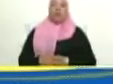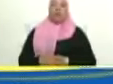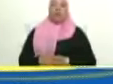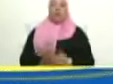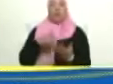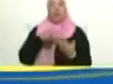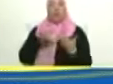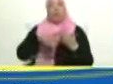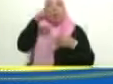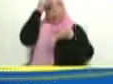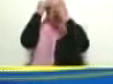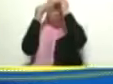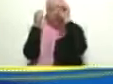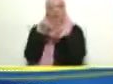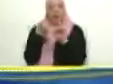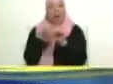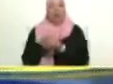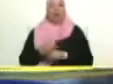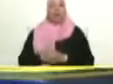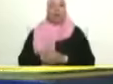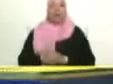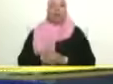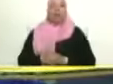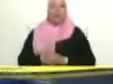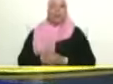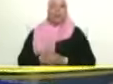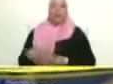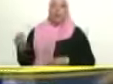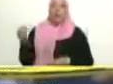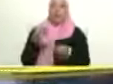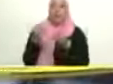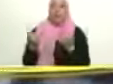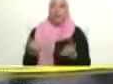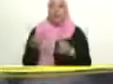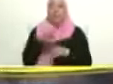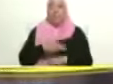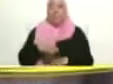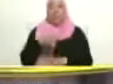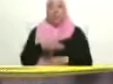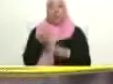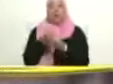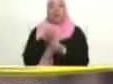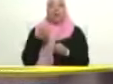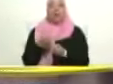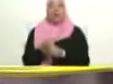programas de aprendizaje al máximo nivel, ministro Ceballos,